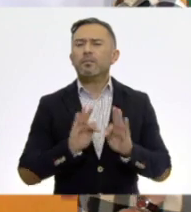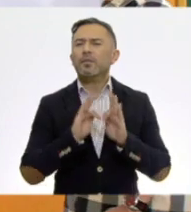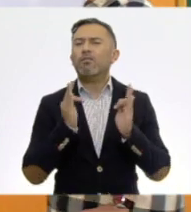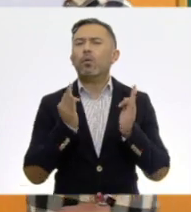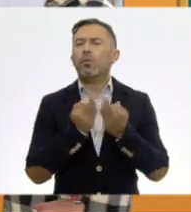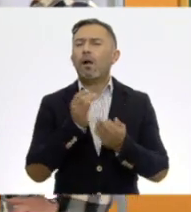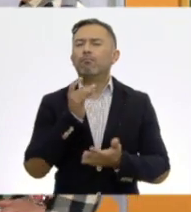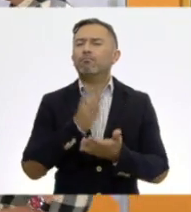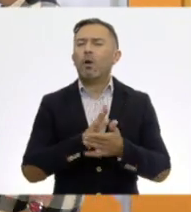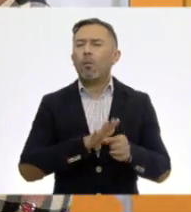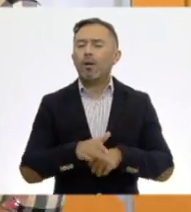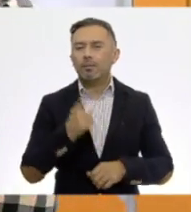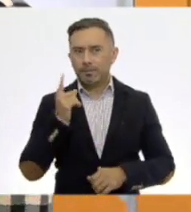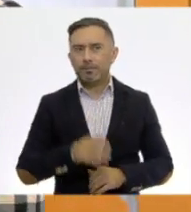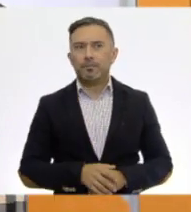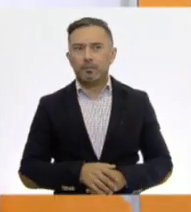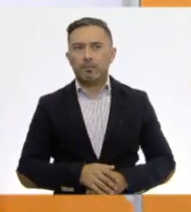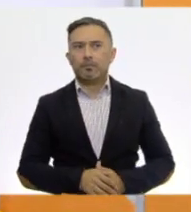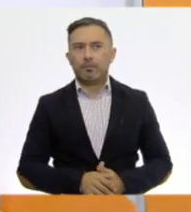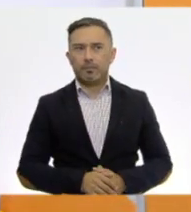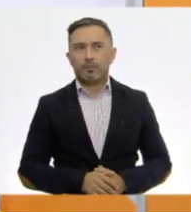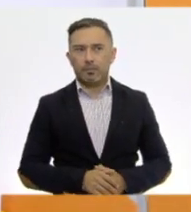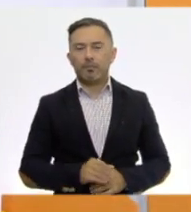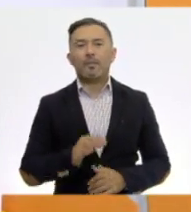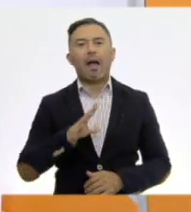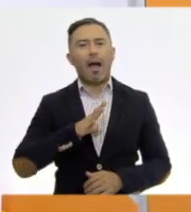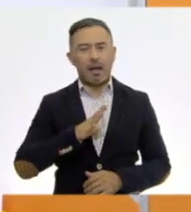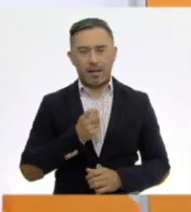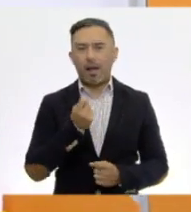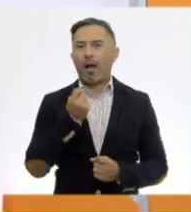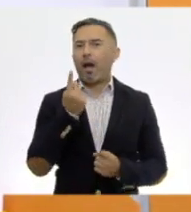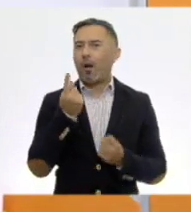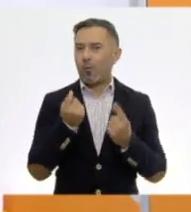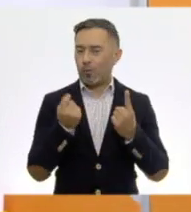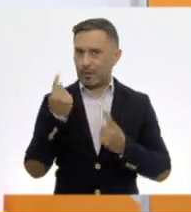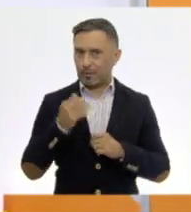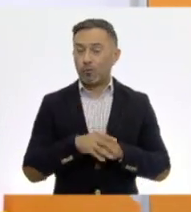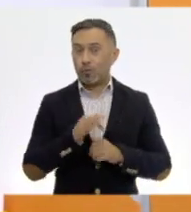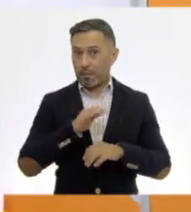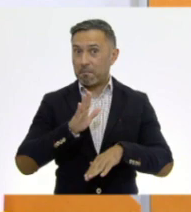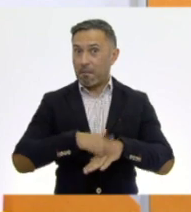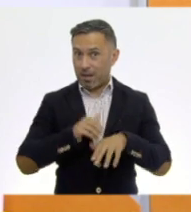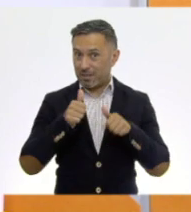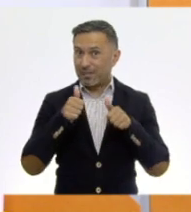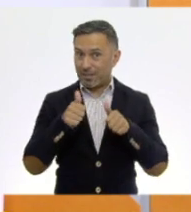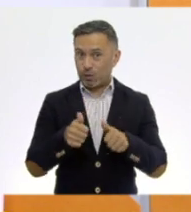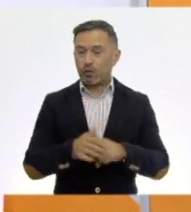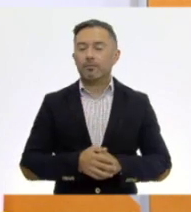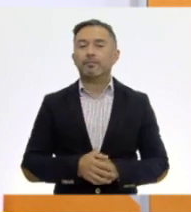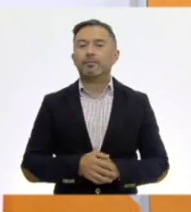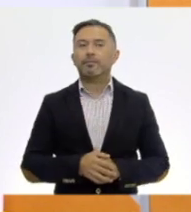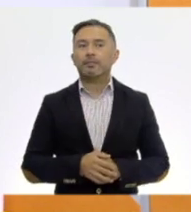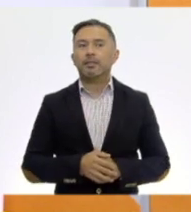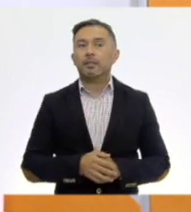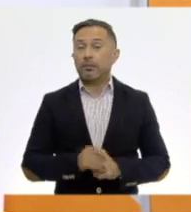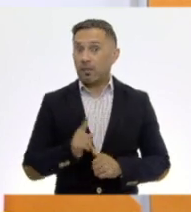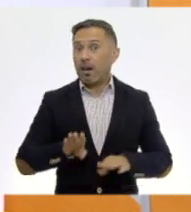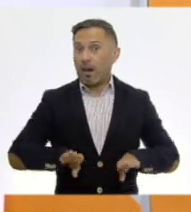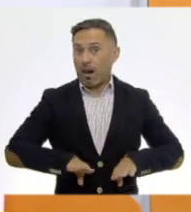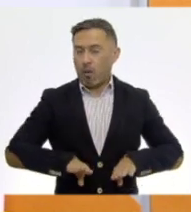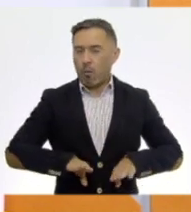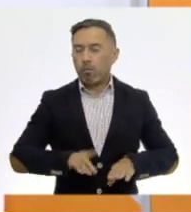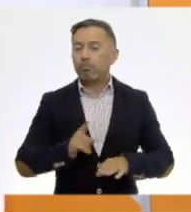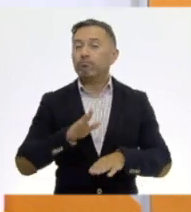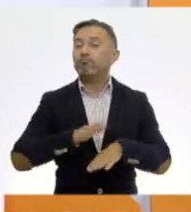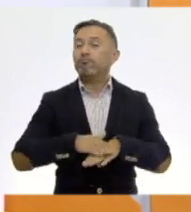a ver, aquí tenemos algunas, pero vamos a escuchar con mucha atención las características de cada una de ellas. Recuerden